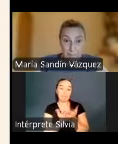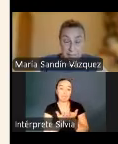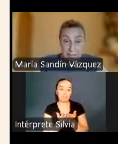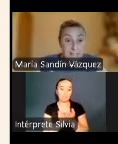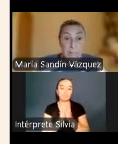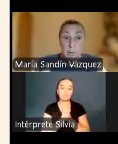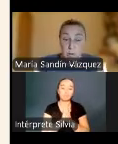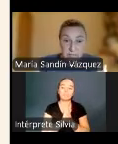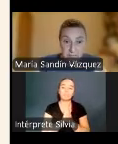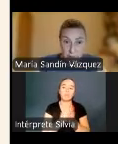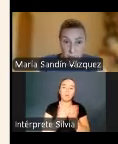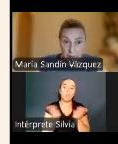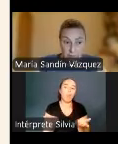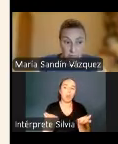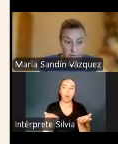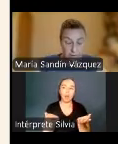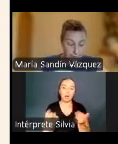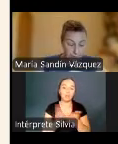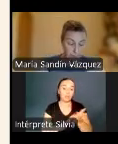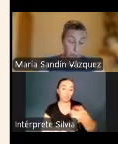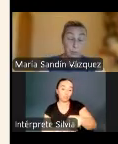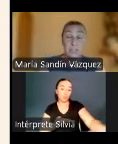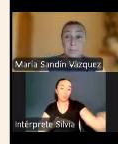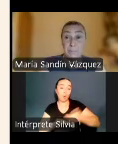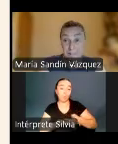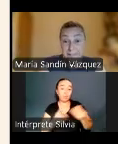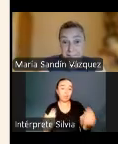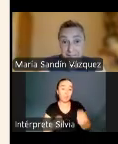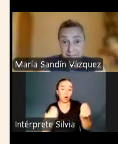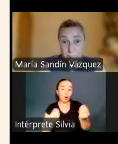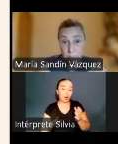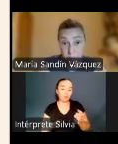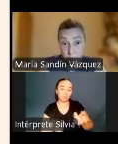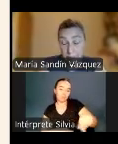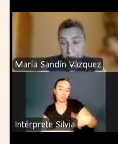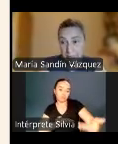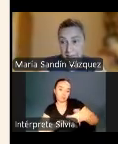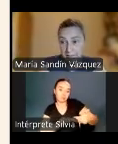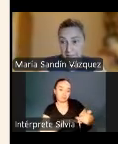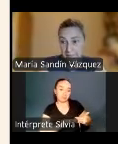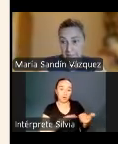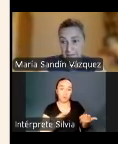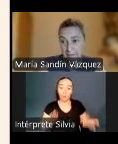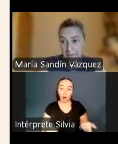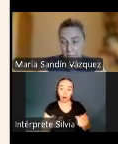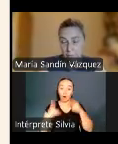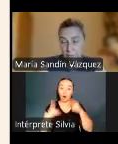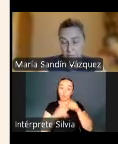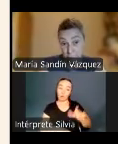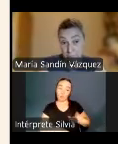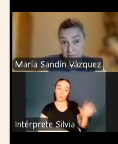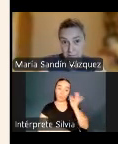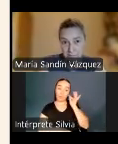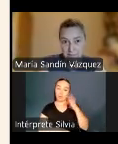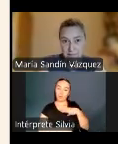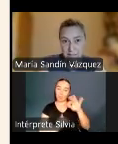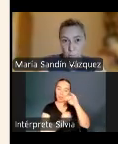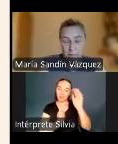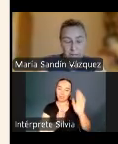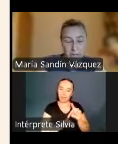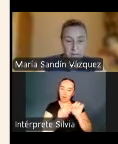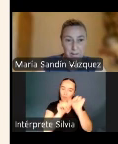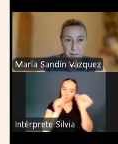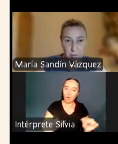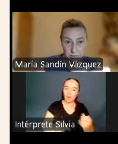serían, qué propuestas de mejoras, ¿no? Propondrían para atender a estas mujeres de una manera pues